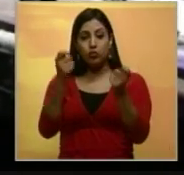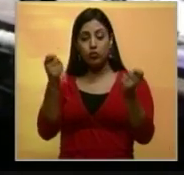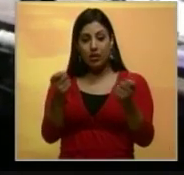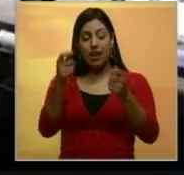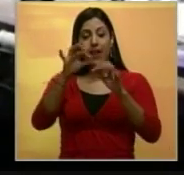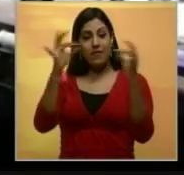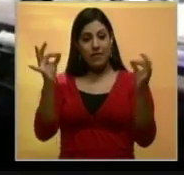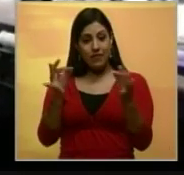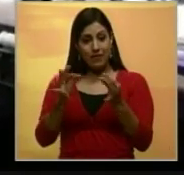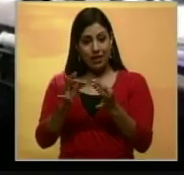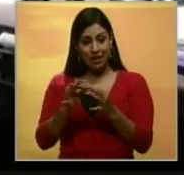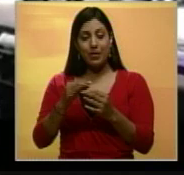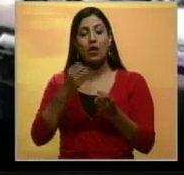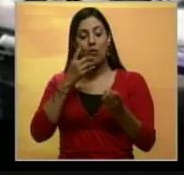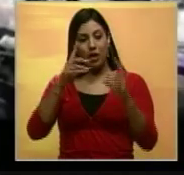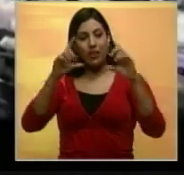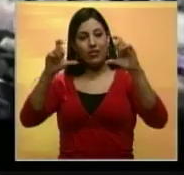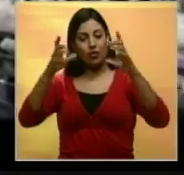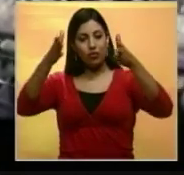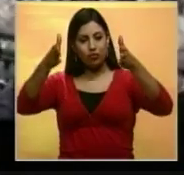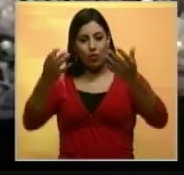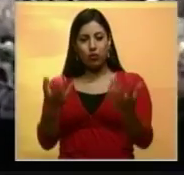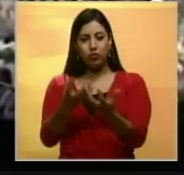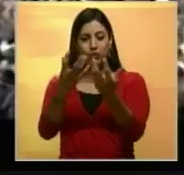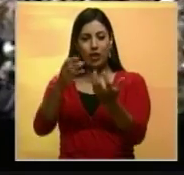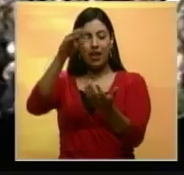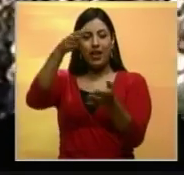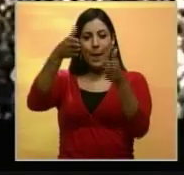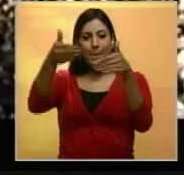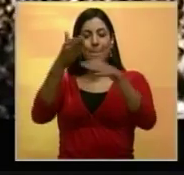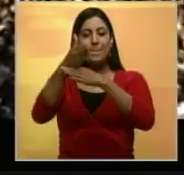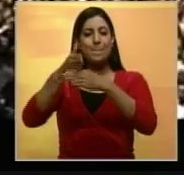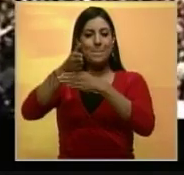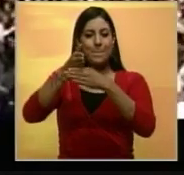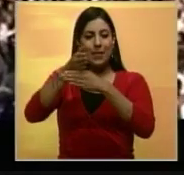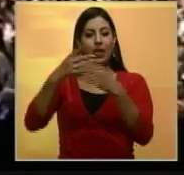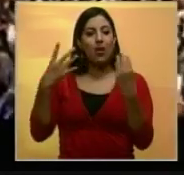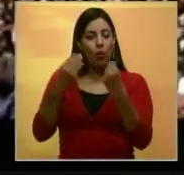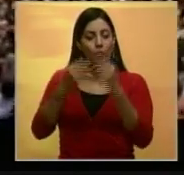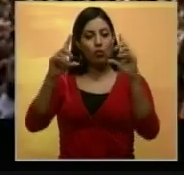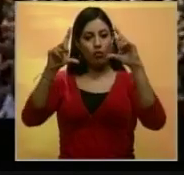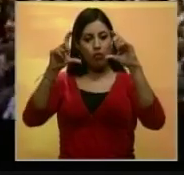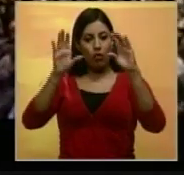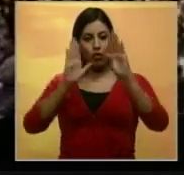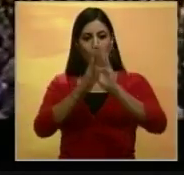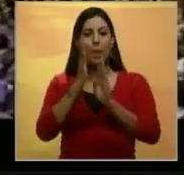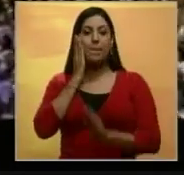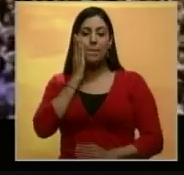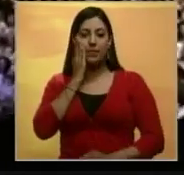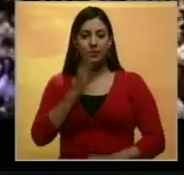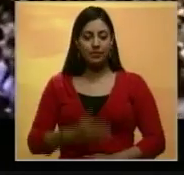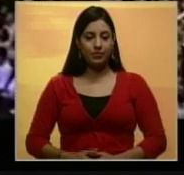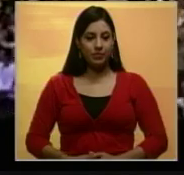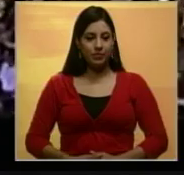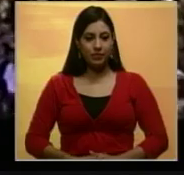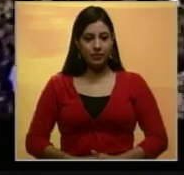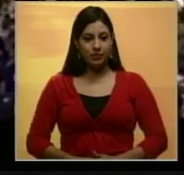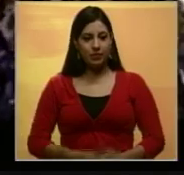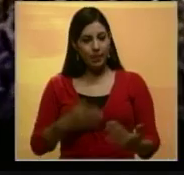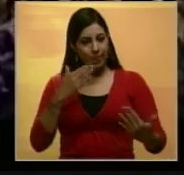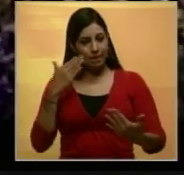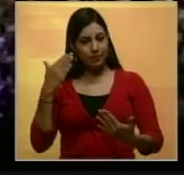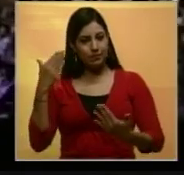sus familiares, se colocaron sobre la chimenea en una urna de madera, junto a una foto de su madre.